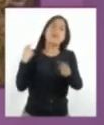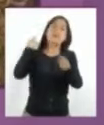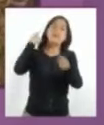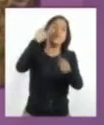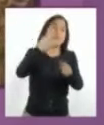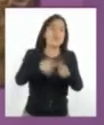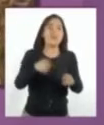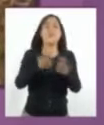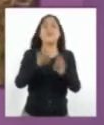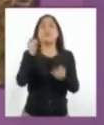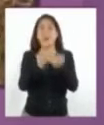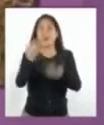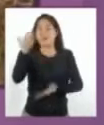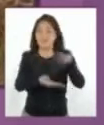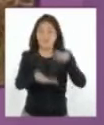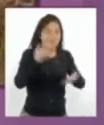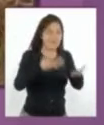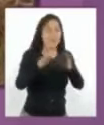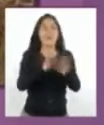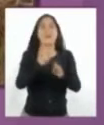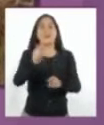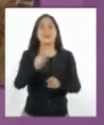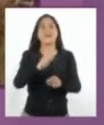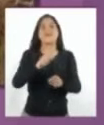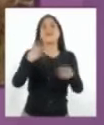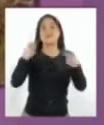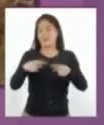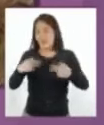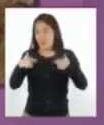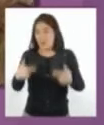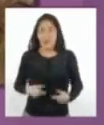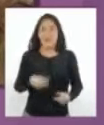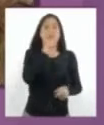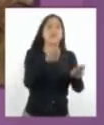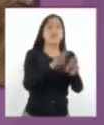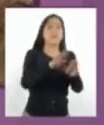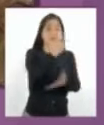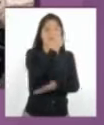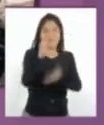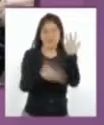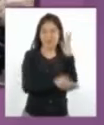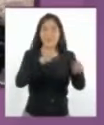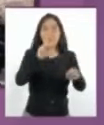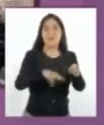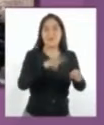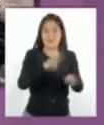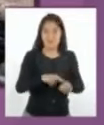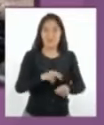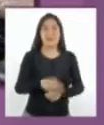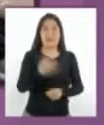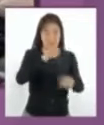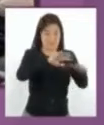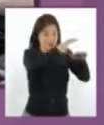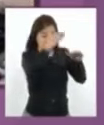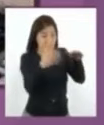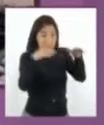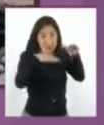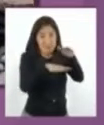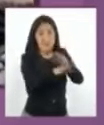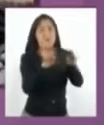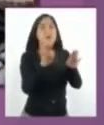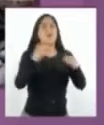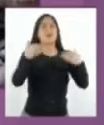así como las interacciones manifestadas entre el hombre y el medio natural. Y estas cuevas permiten comprender